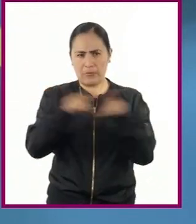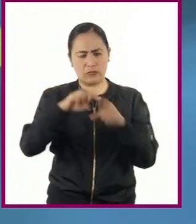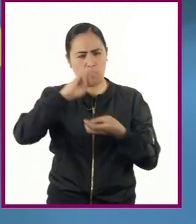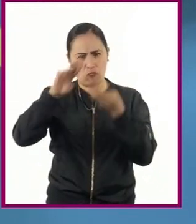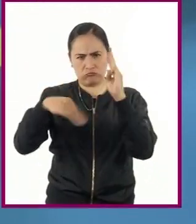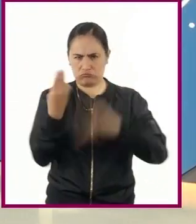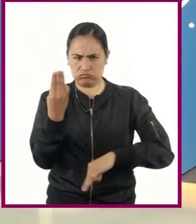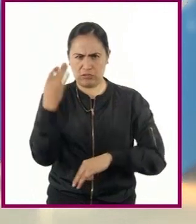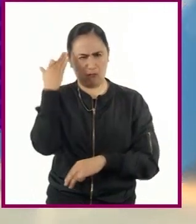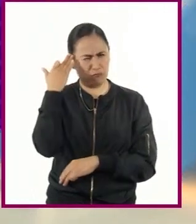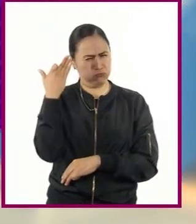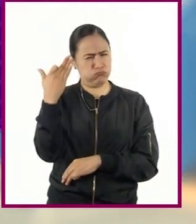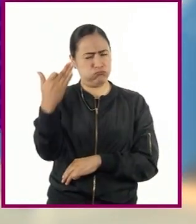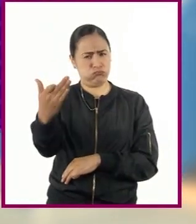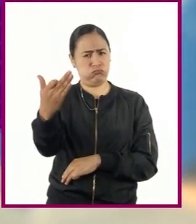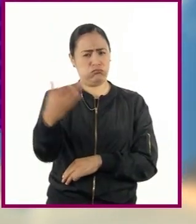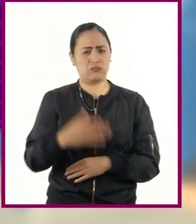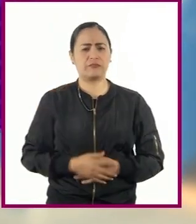tiempo.